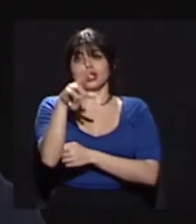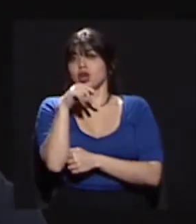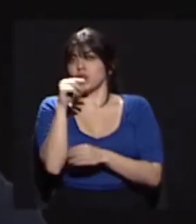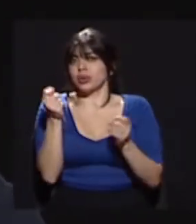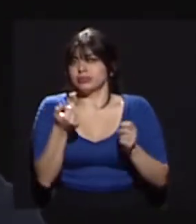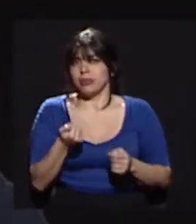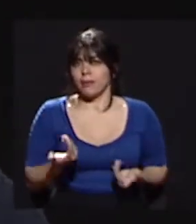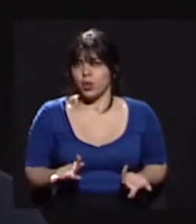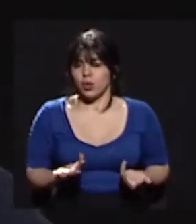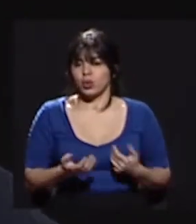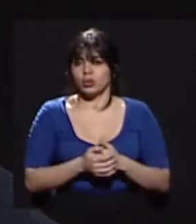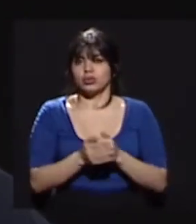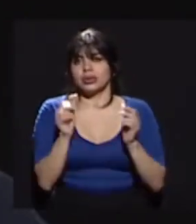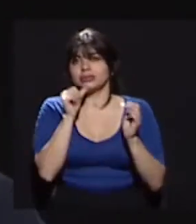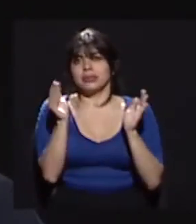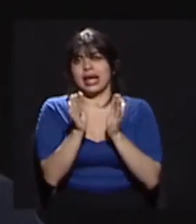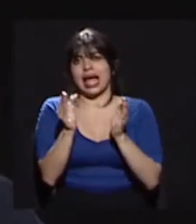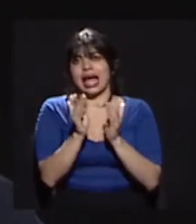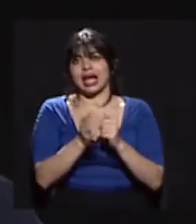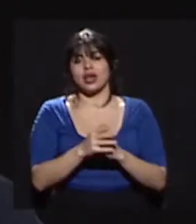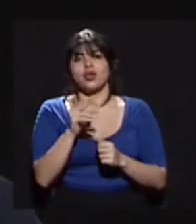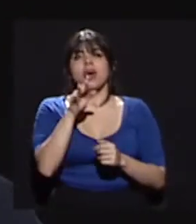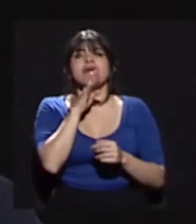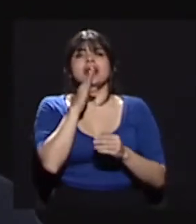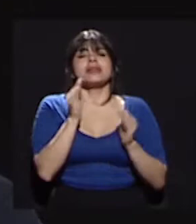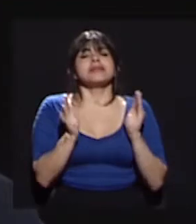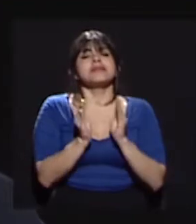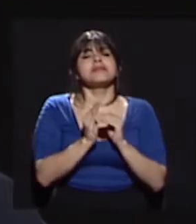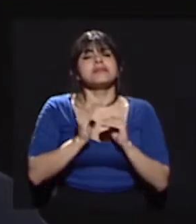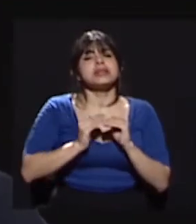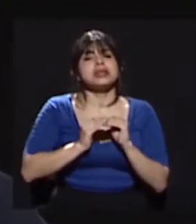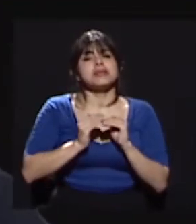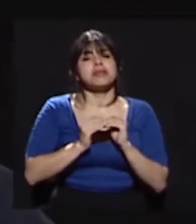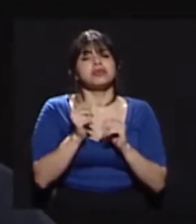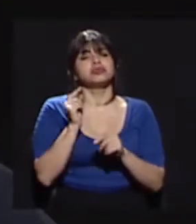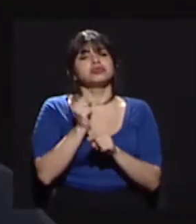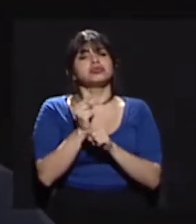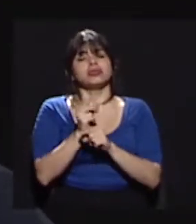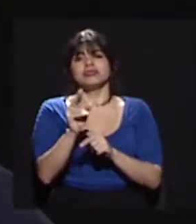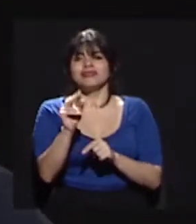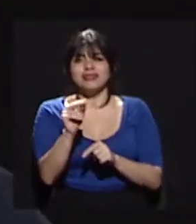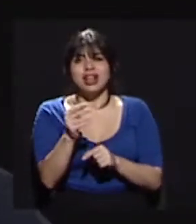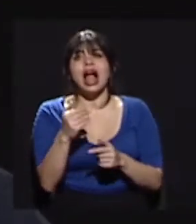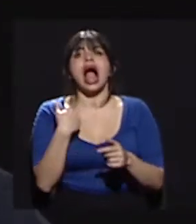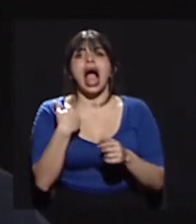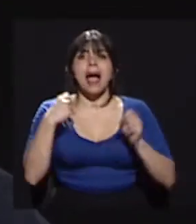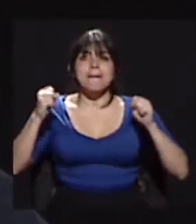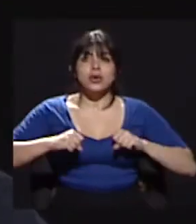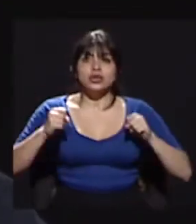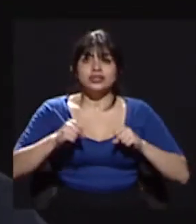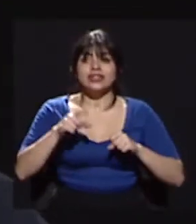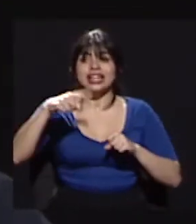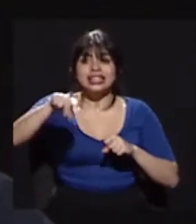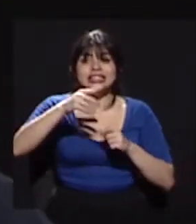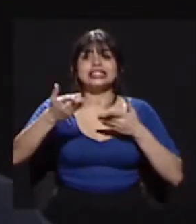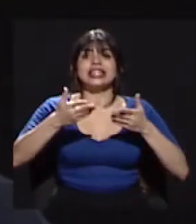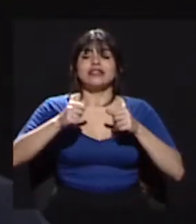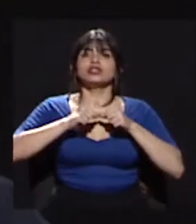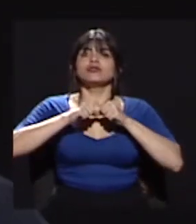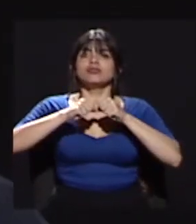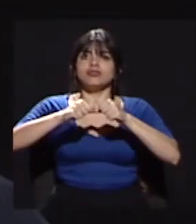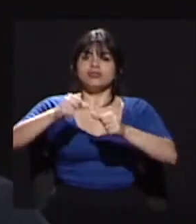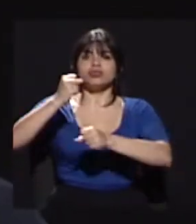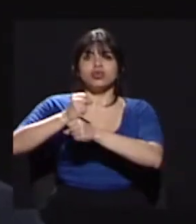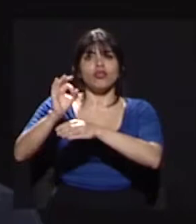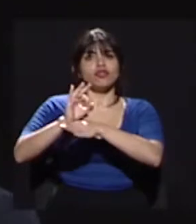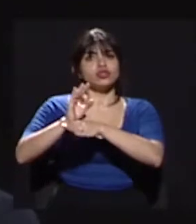es pequeño verdad si no no estamos hablando aquí de mínimos razonables entonces va a haber posibilidades de que esos servicios continúen prestando